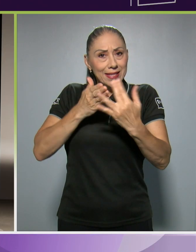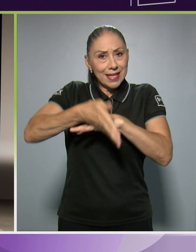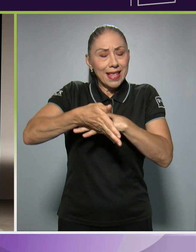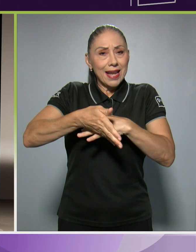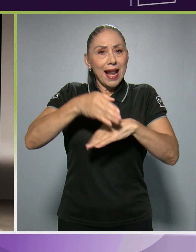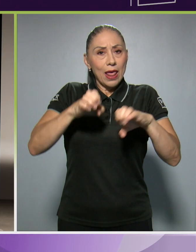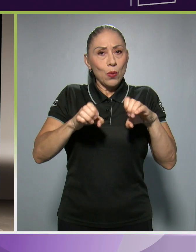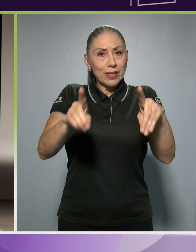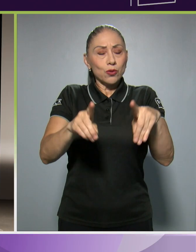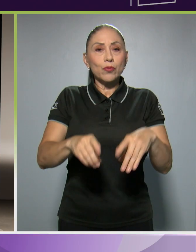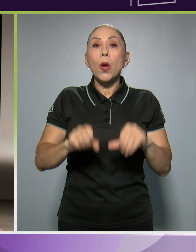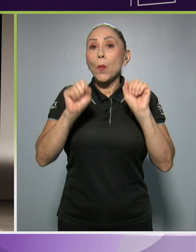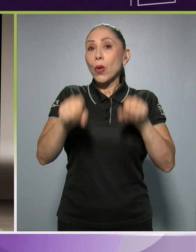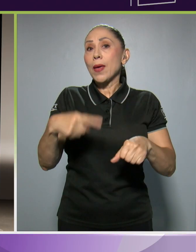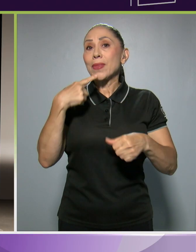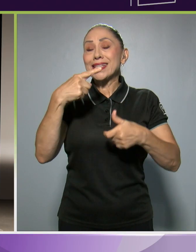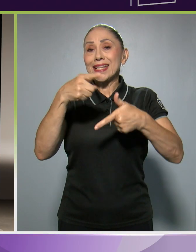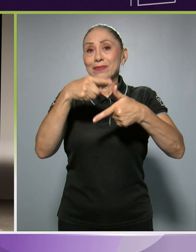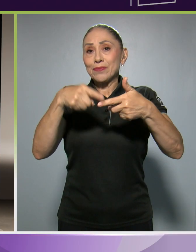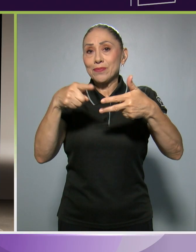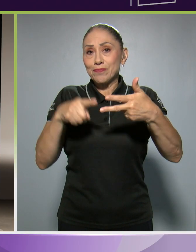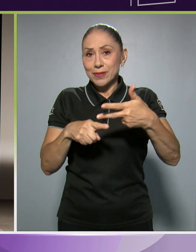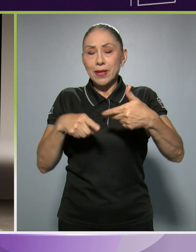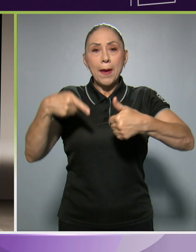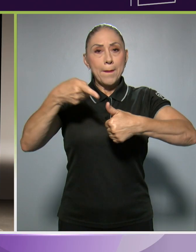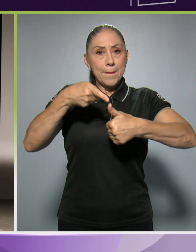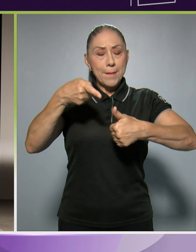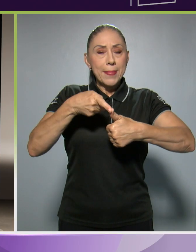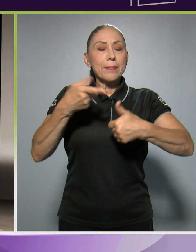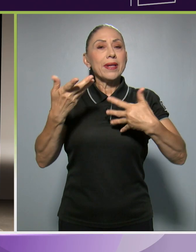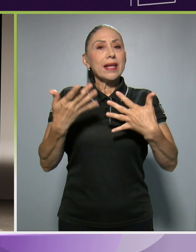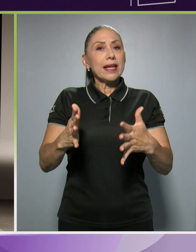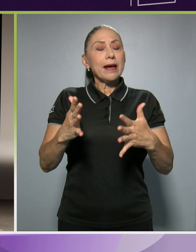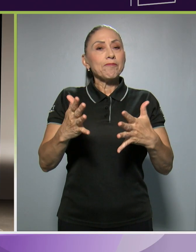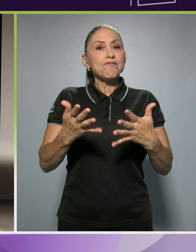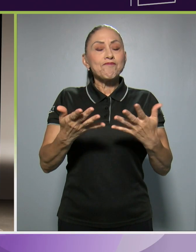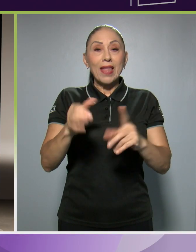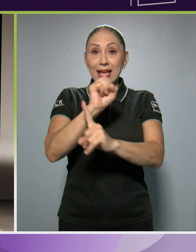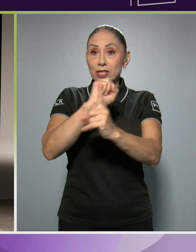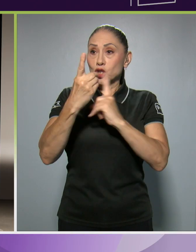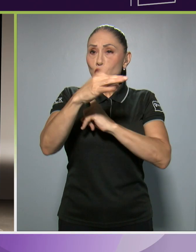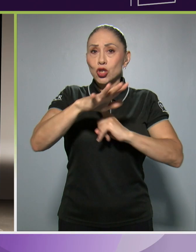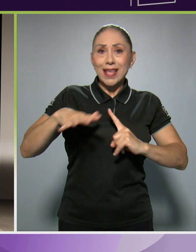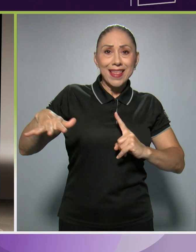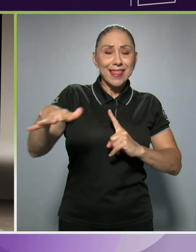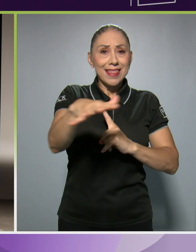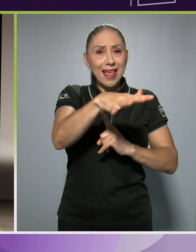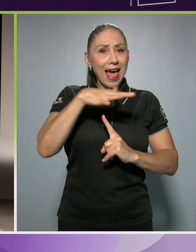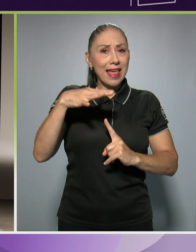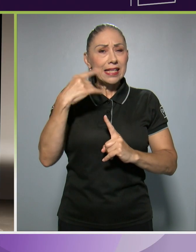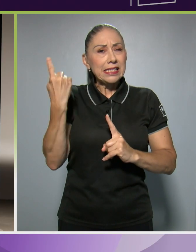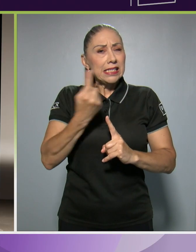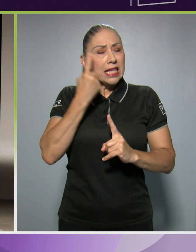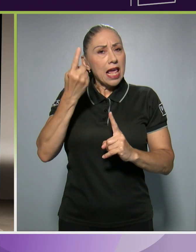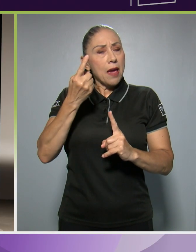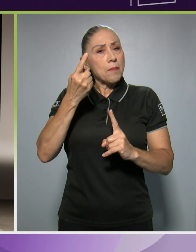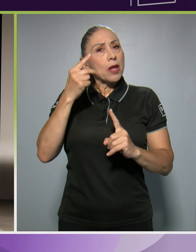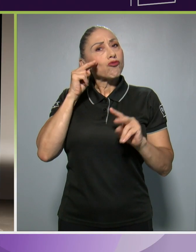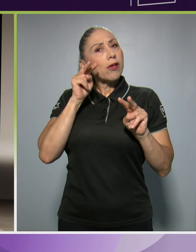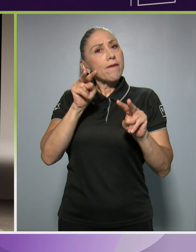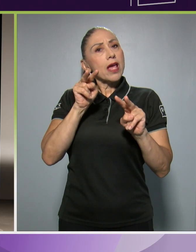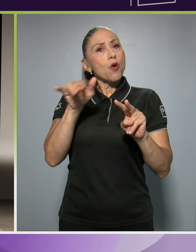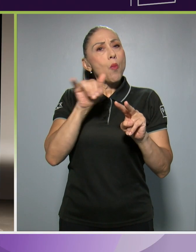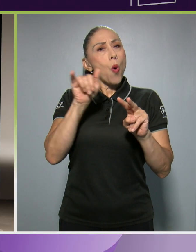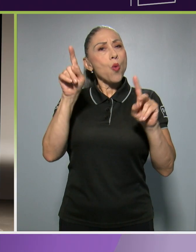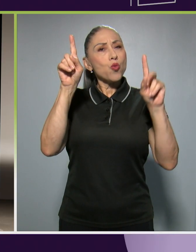3 principales barreras. La primera sería con respecto a que en la sociedad se rige una concepción de la normalidad